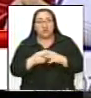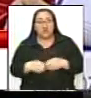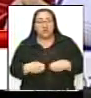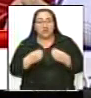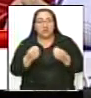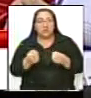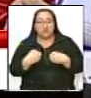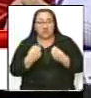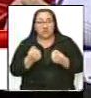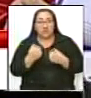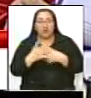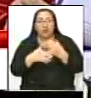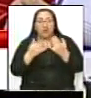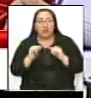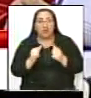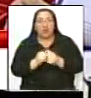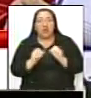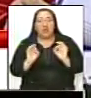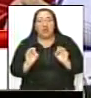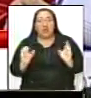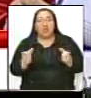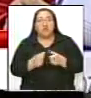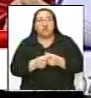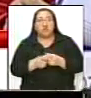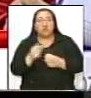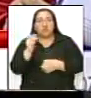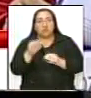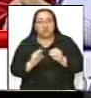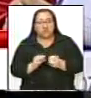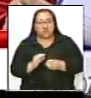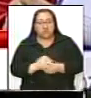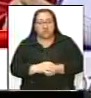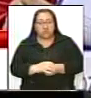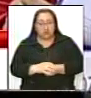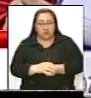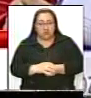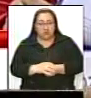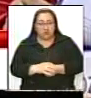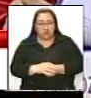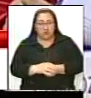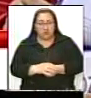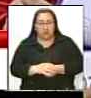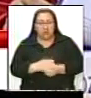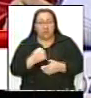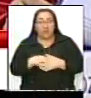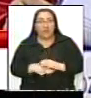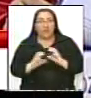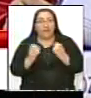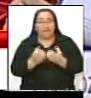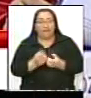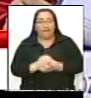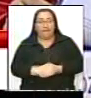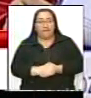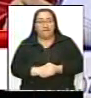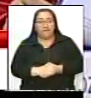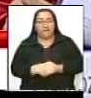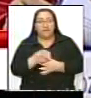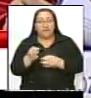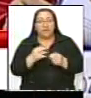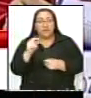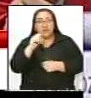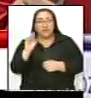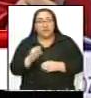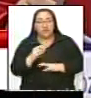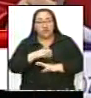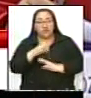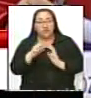debe darse cuenta de la misma a la Comisión de Presupuesto y Cuenta General de la República, del Congreso de la República, indicando los montos y